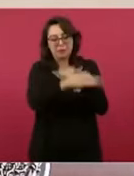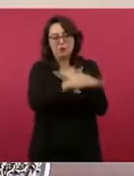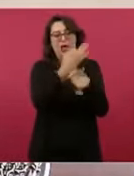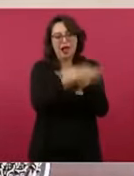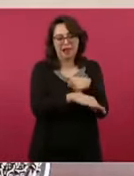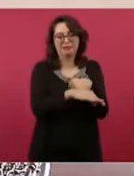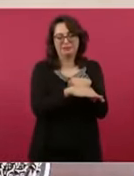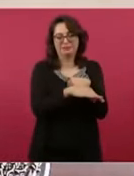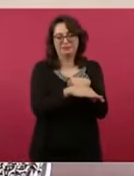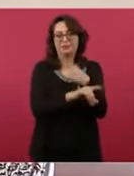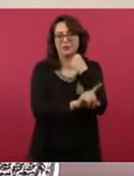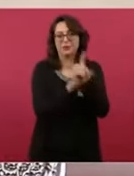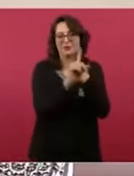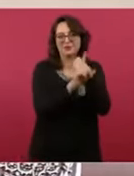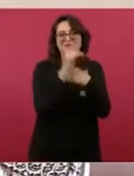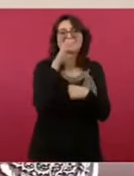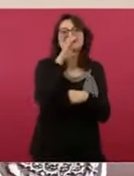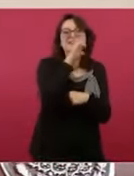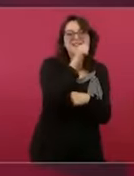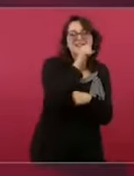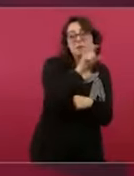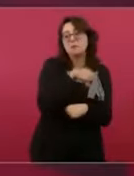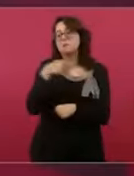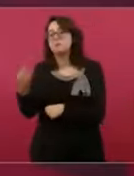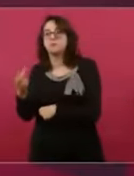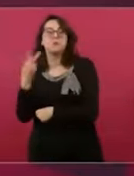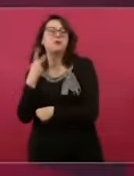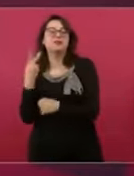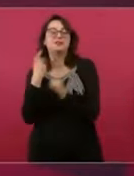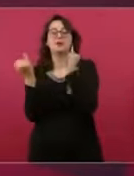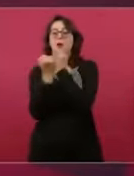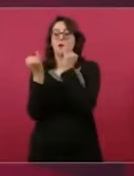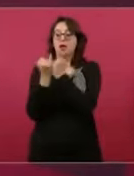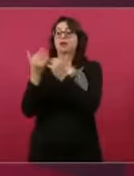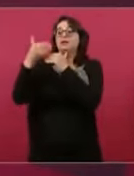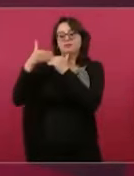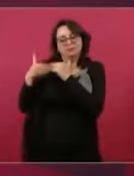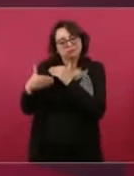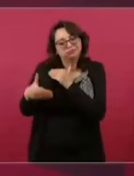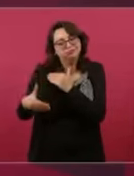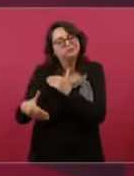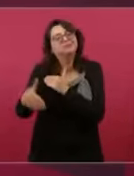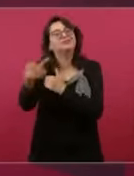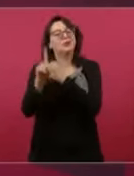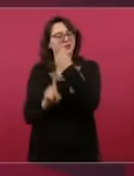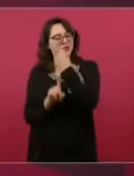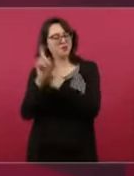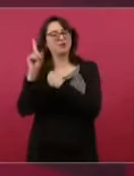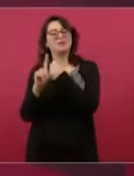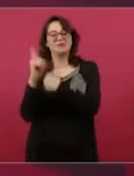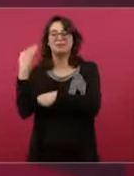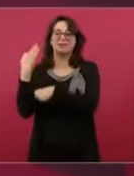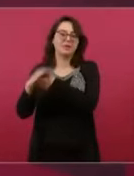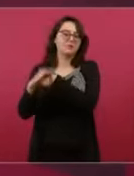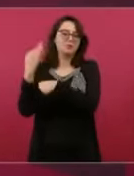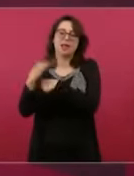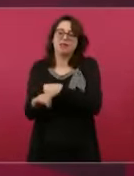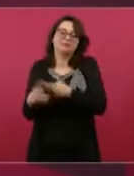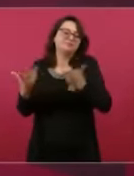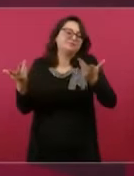Entonces, del otro calor. Y van a estar saliendo cosas, ¿no? O sea, pero